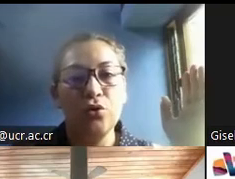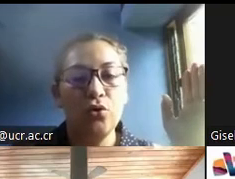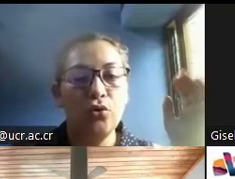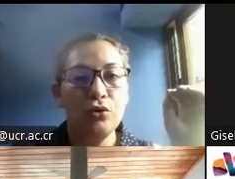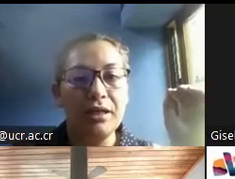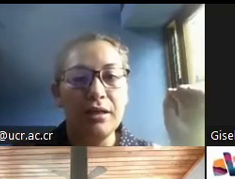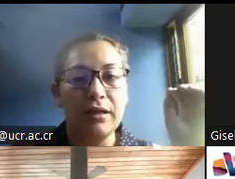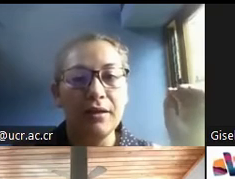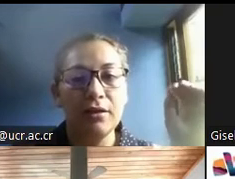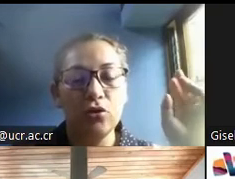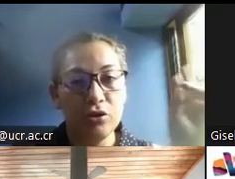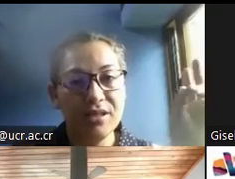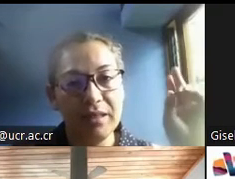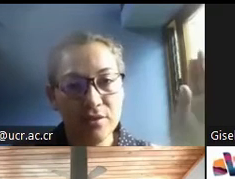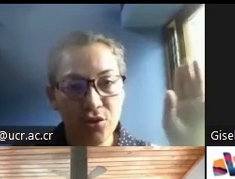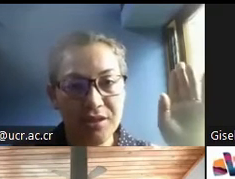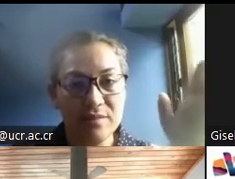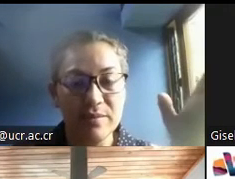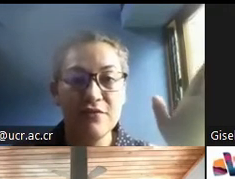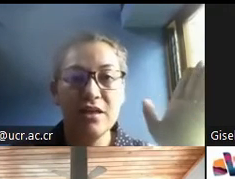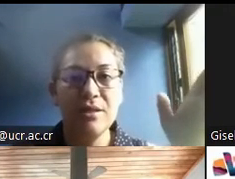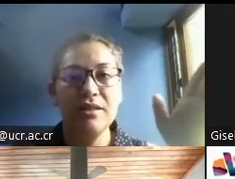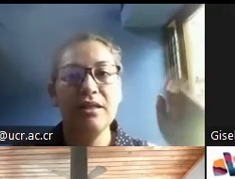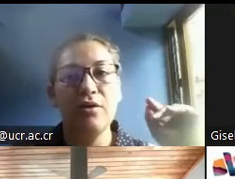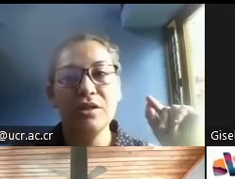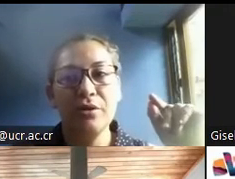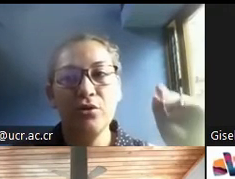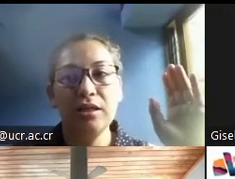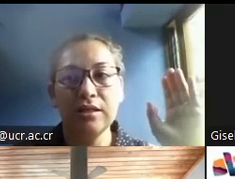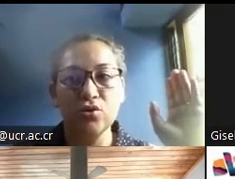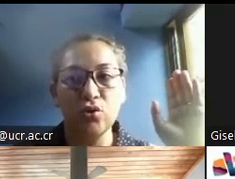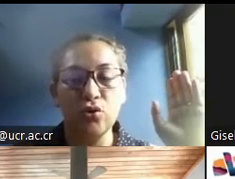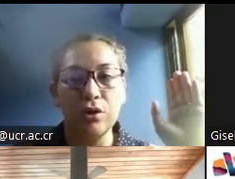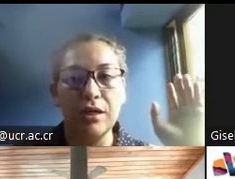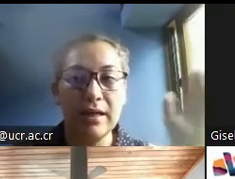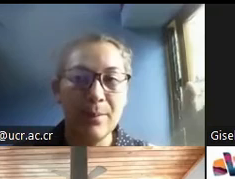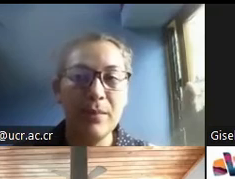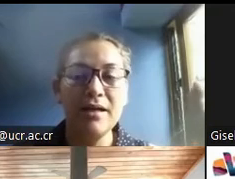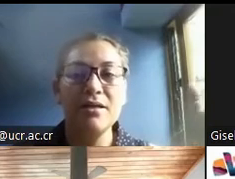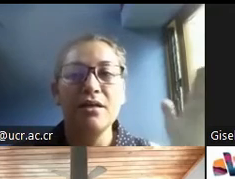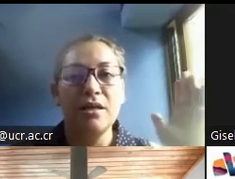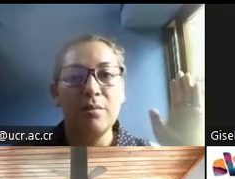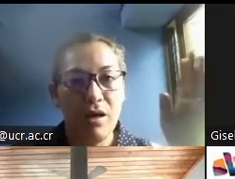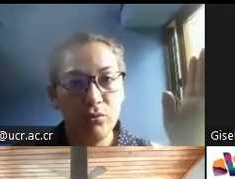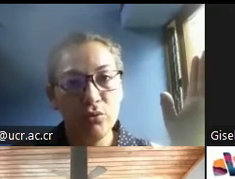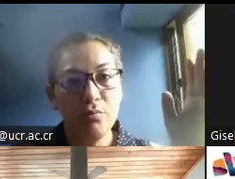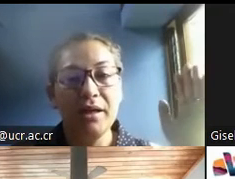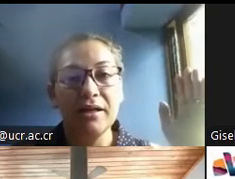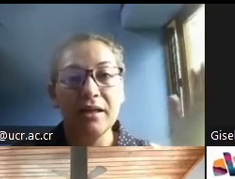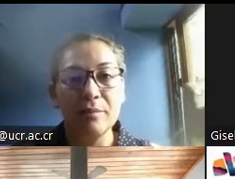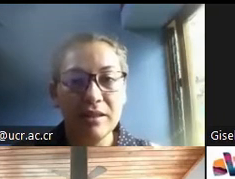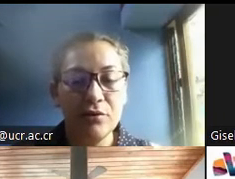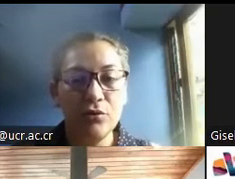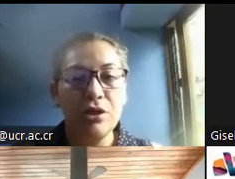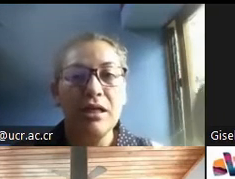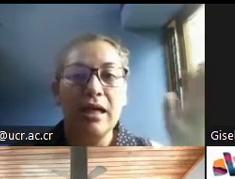trabajando con dos aplicaciones específicamente que vamos a ver hoy, que son Canva y Pautu